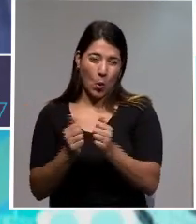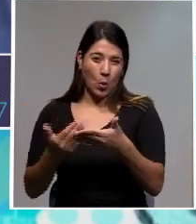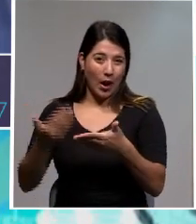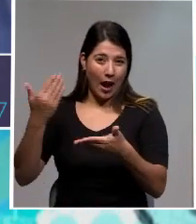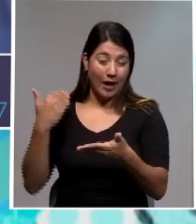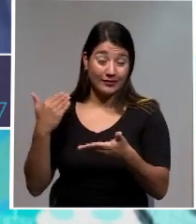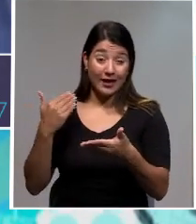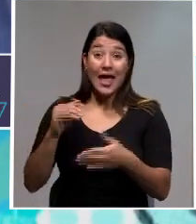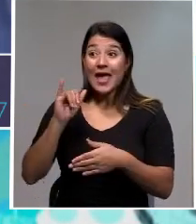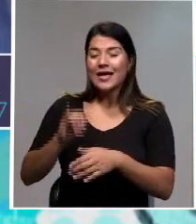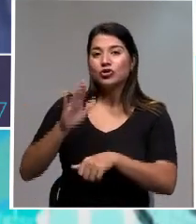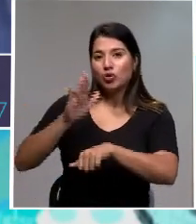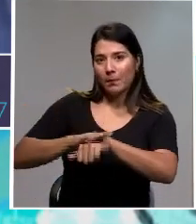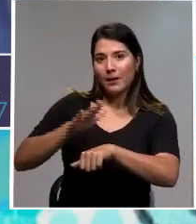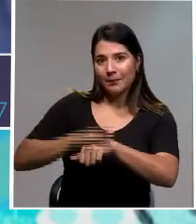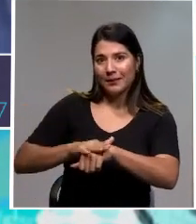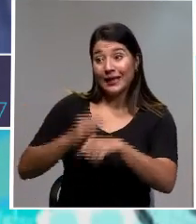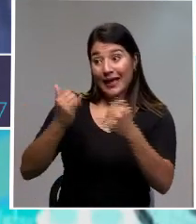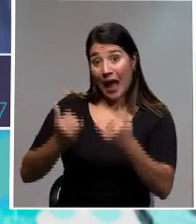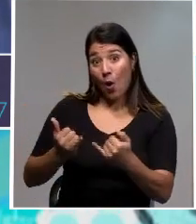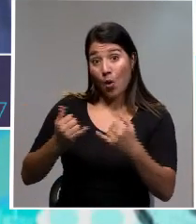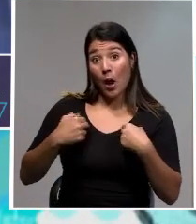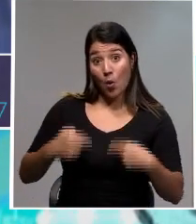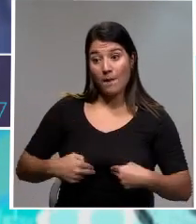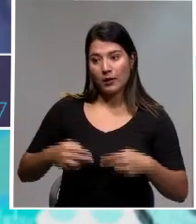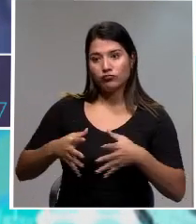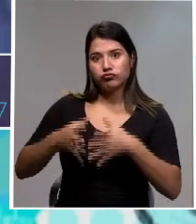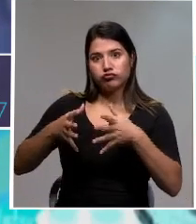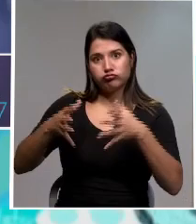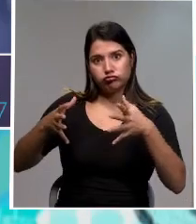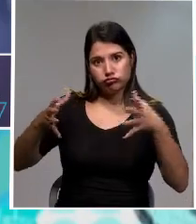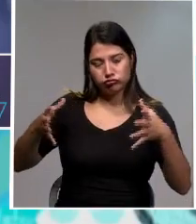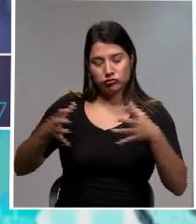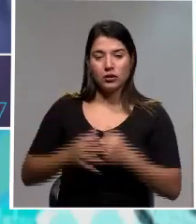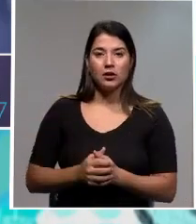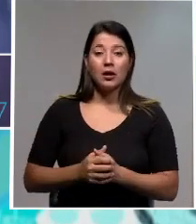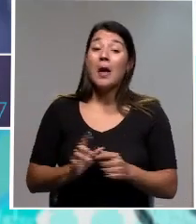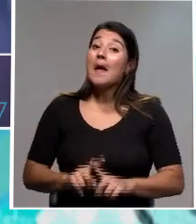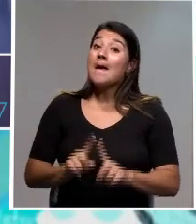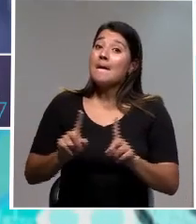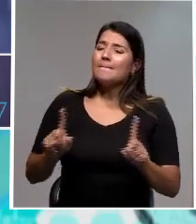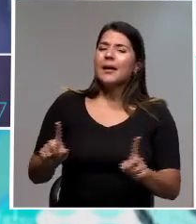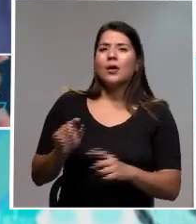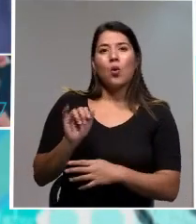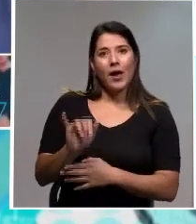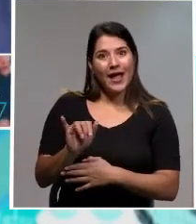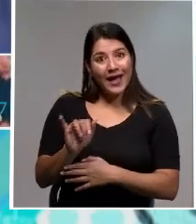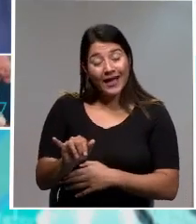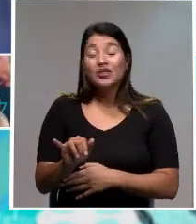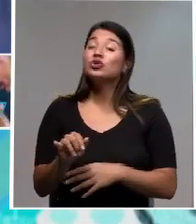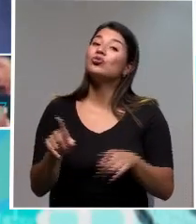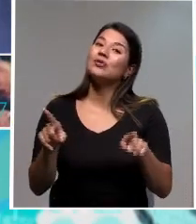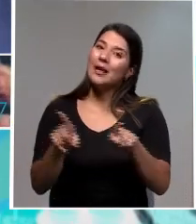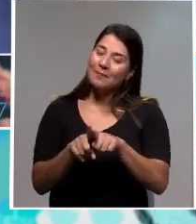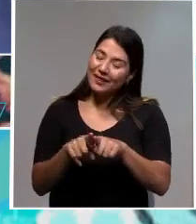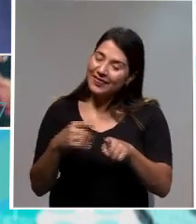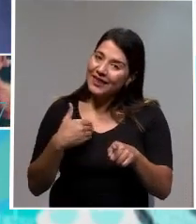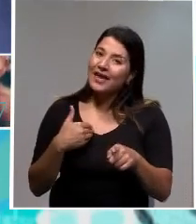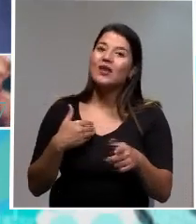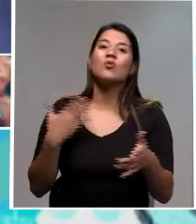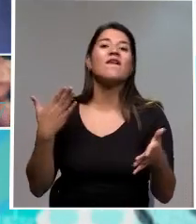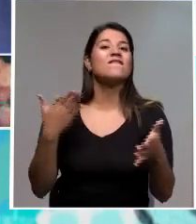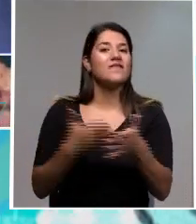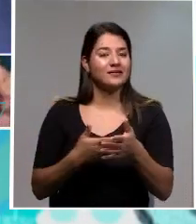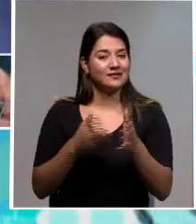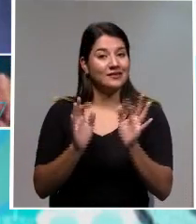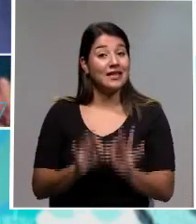un incremento importante en la población mundial. Sin embargo, esto ha venido con un costo sumamente importante